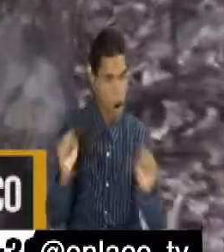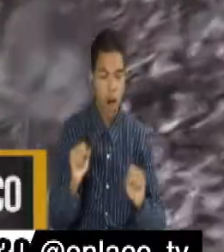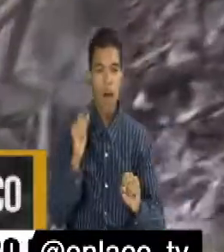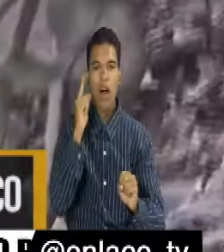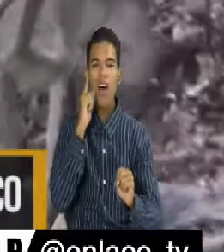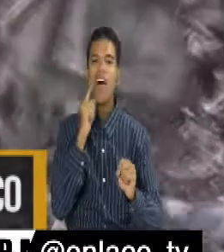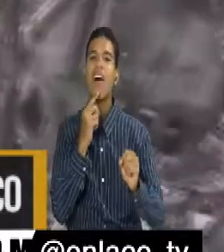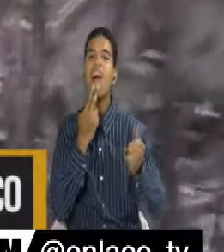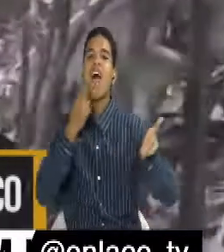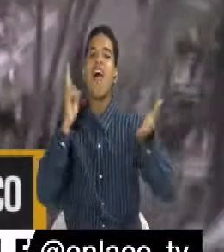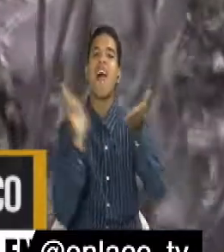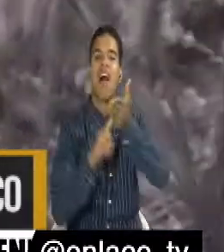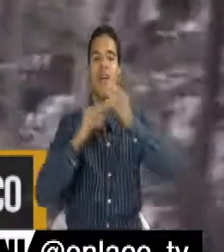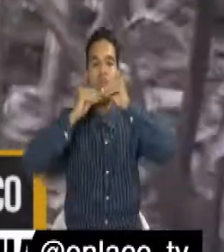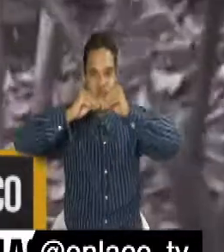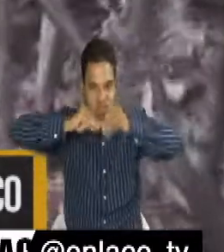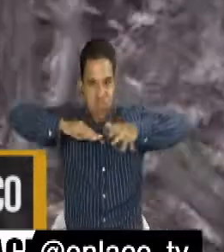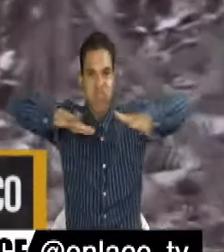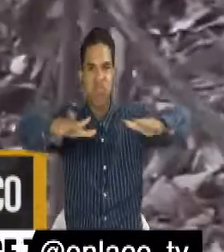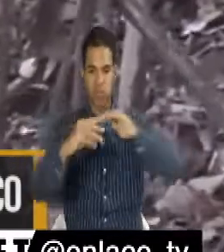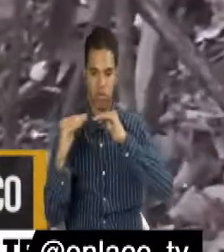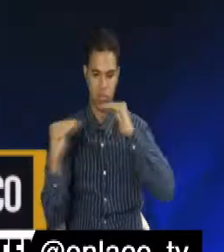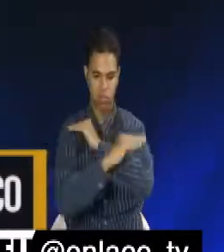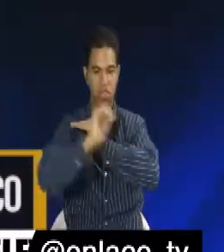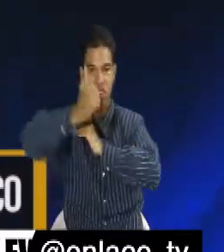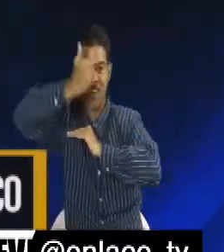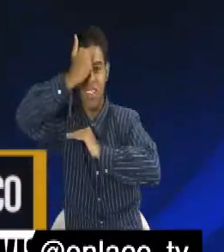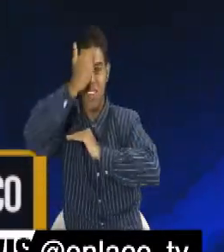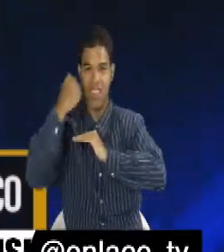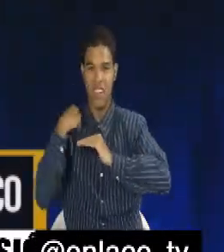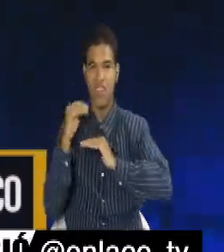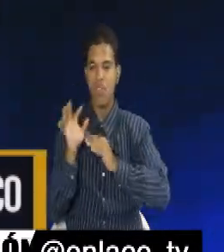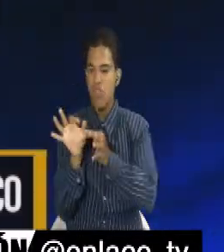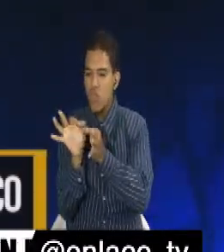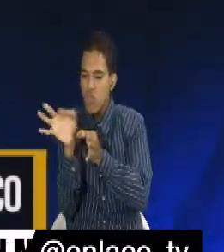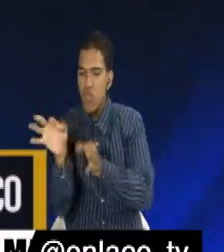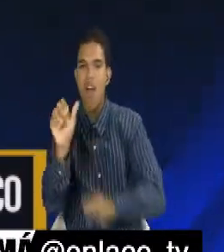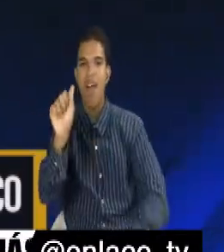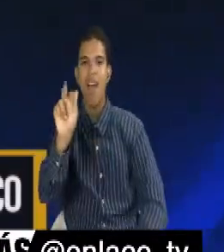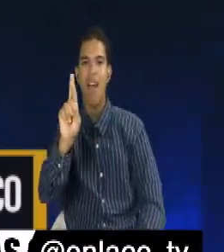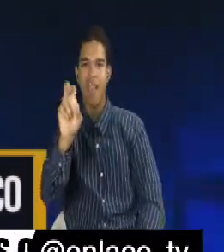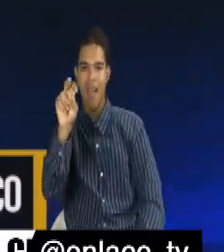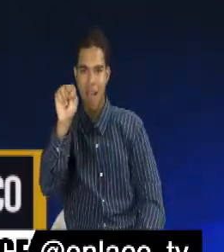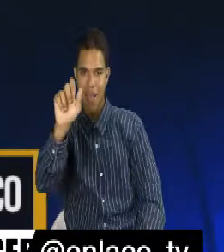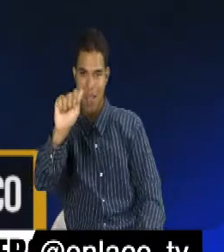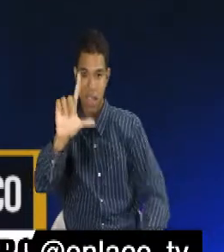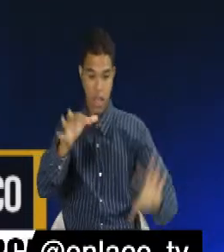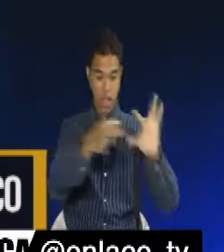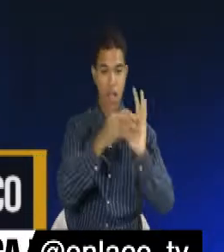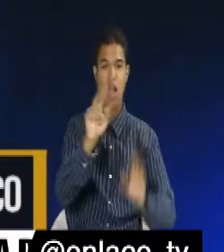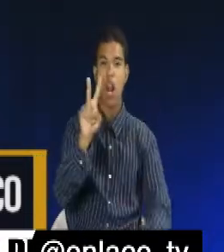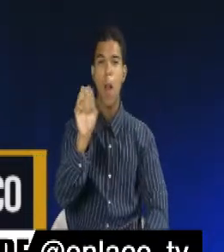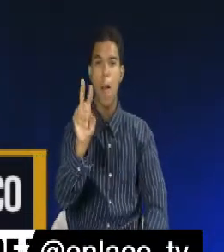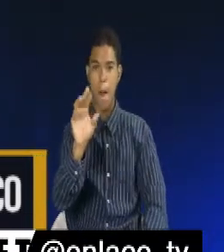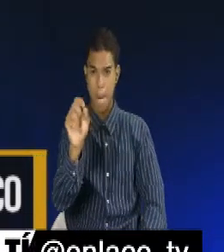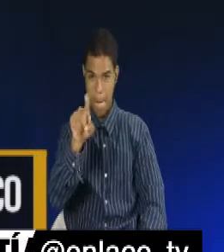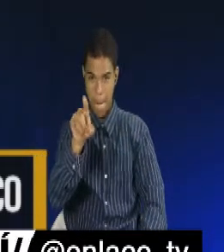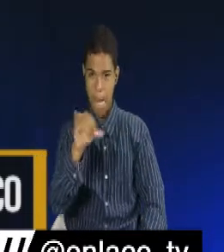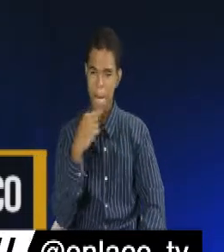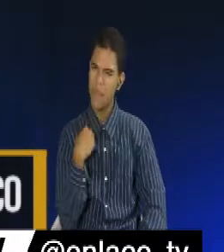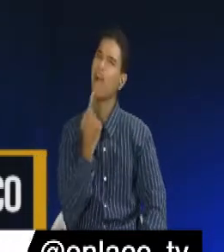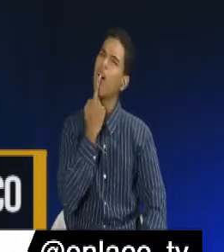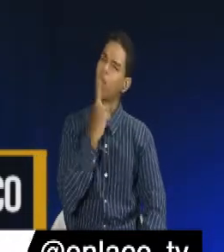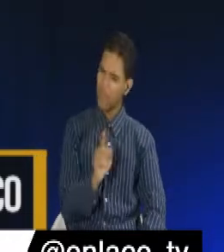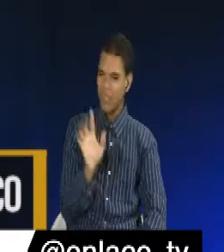intimidante del ELN en la vía principal que comunica a los municipios de Arenal y Norosí. Lo particular de esa acción delictiva es que el artefacto